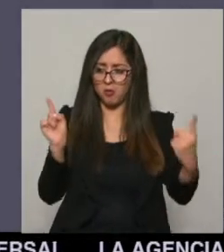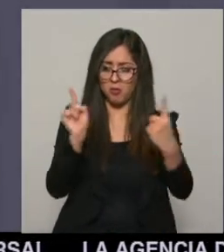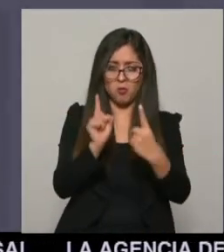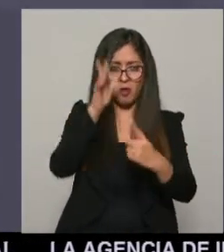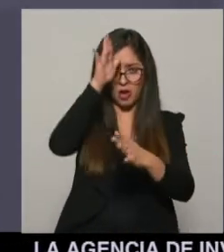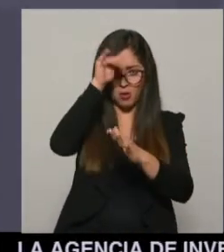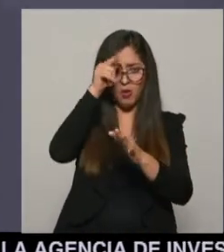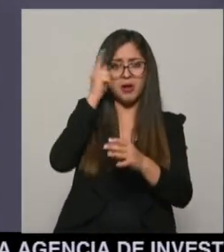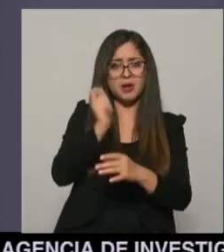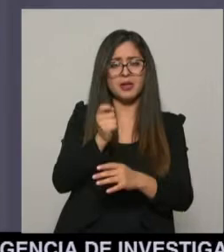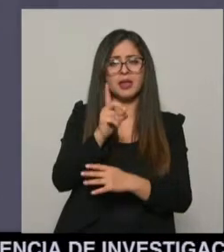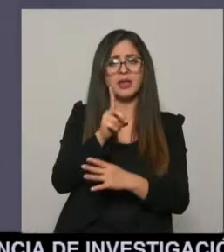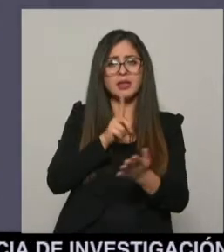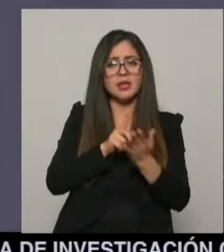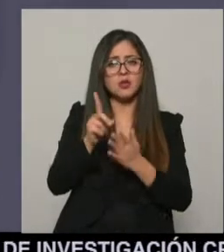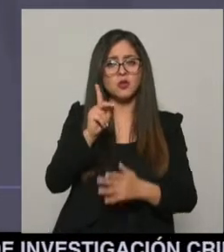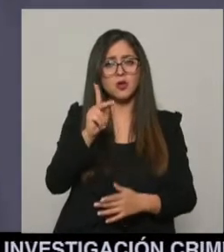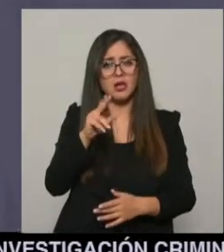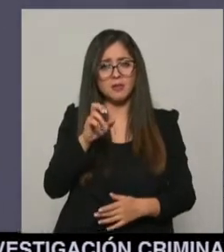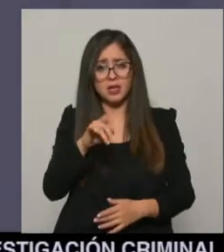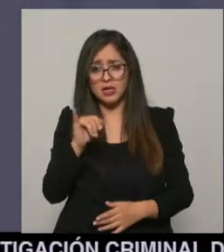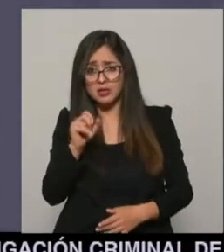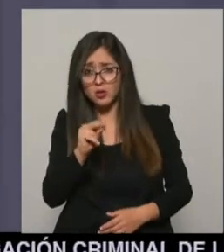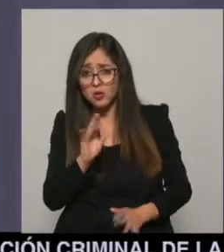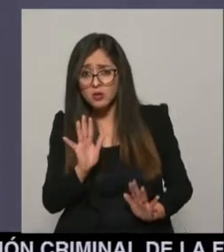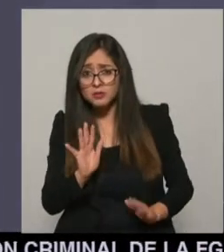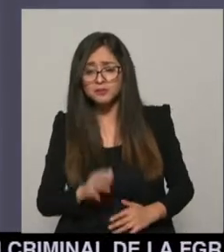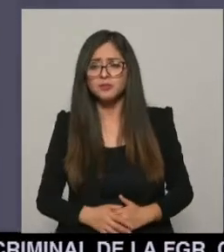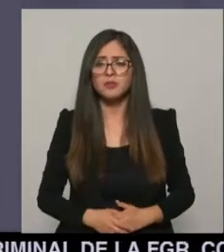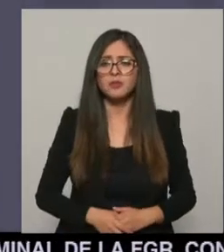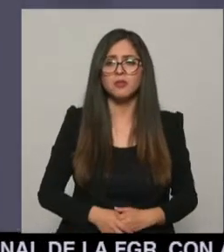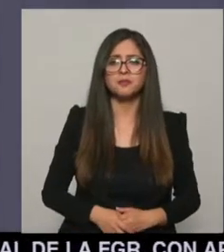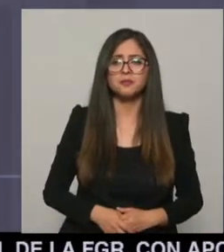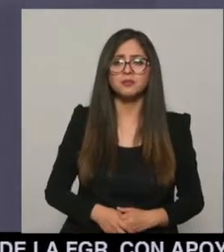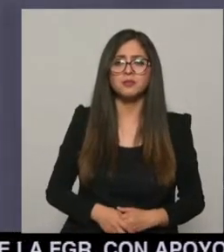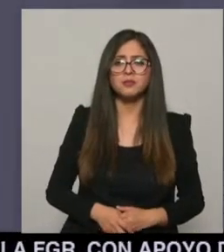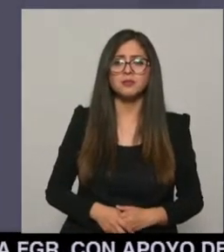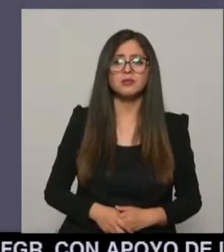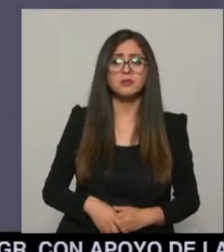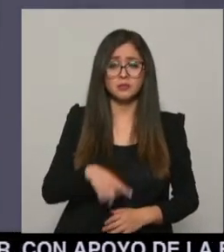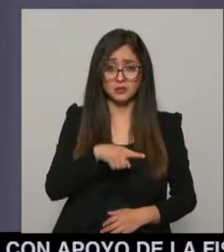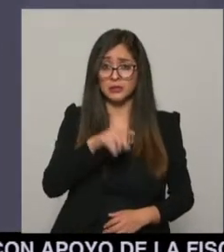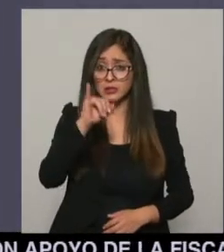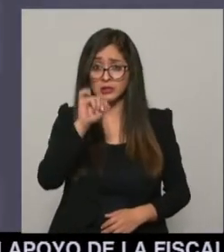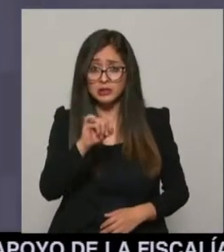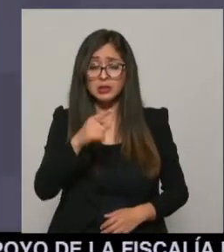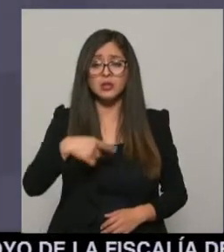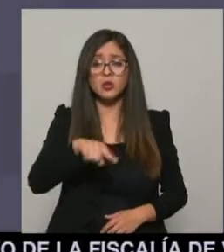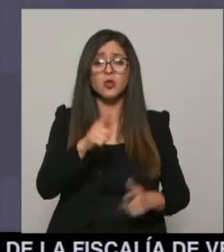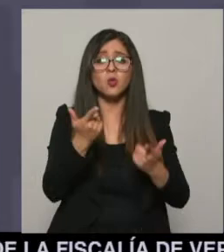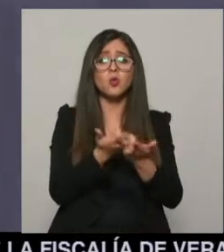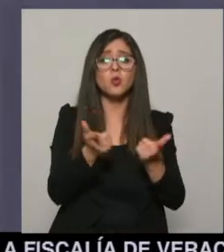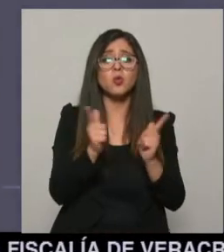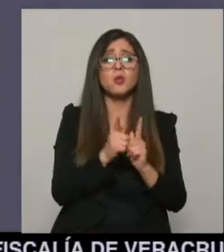yo decía de un candidato. Si fuera el caso así, pues ya hubiéramos visto, lo podríamos decir que todo el PRD se fue a Morena, o sea, como si hubiera habido un acuerdo